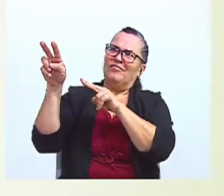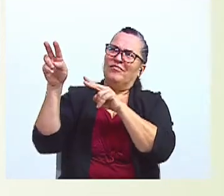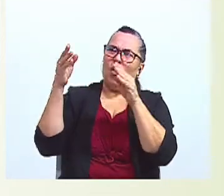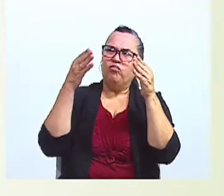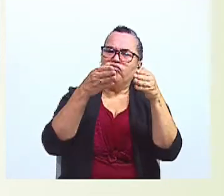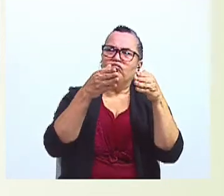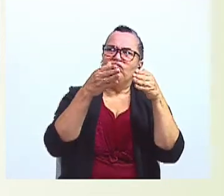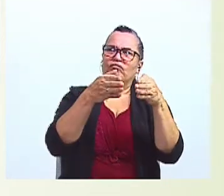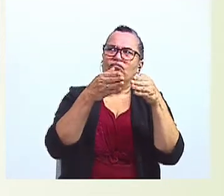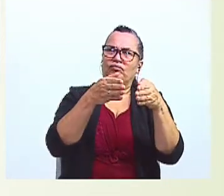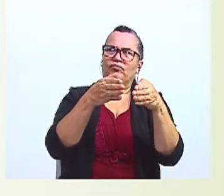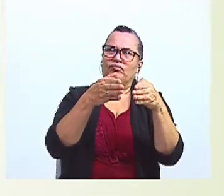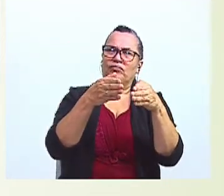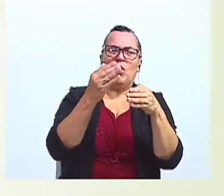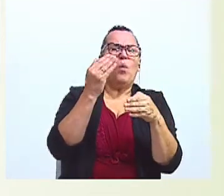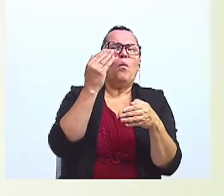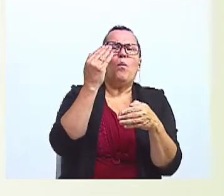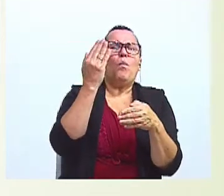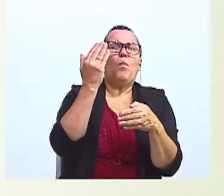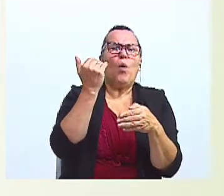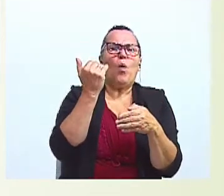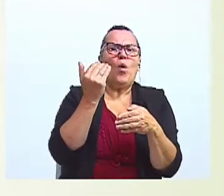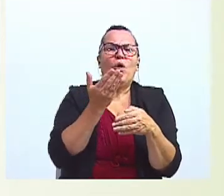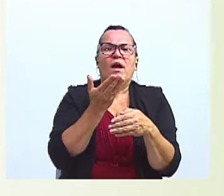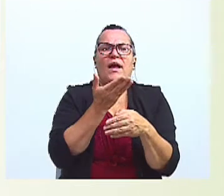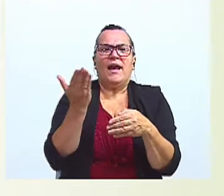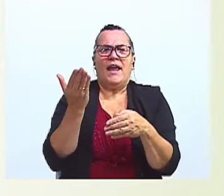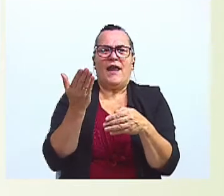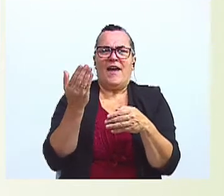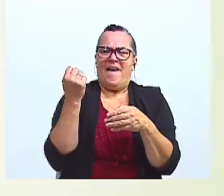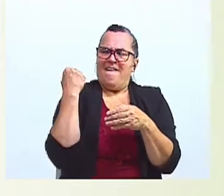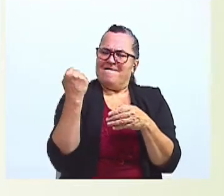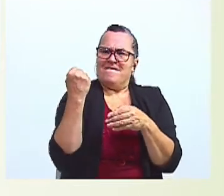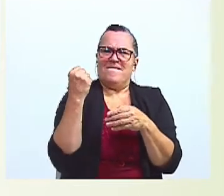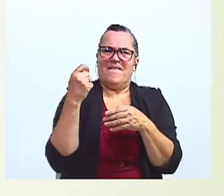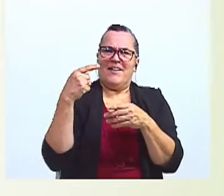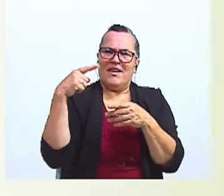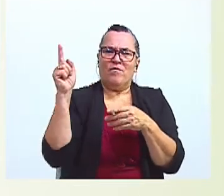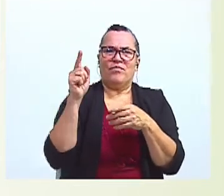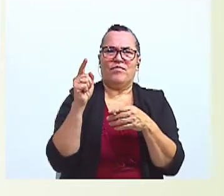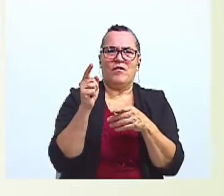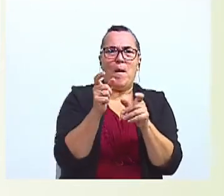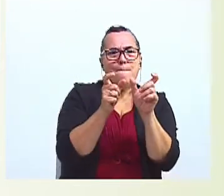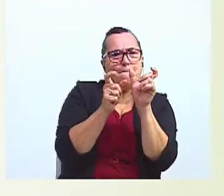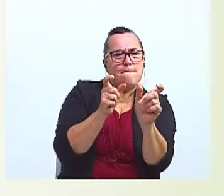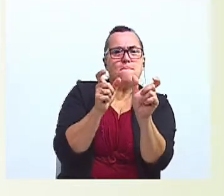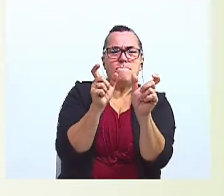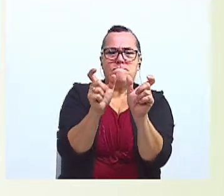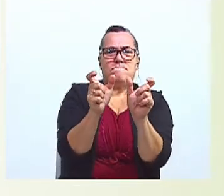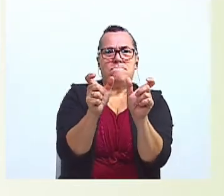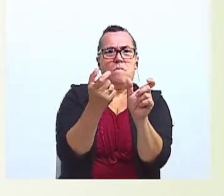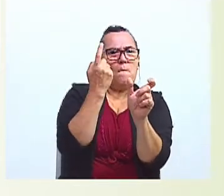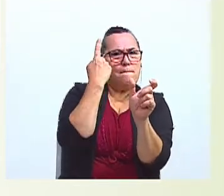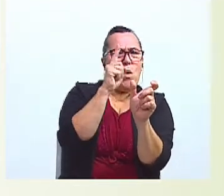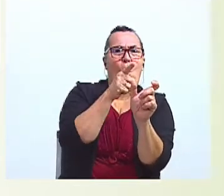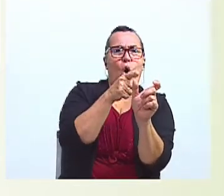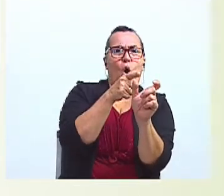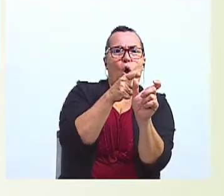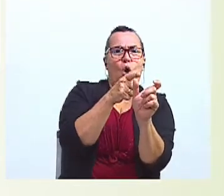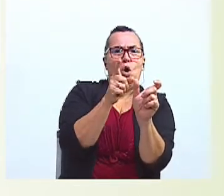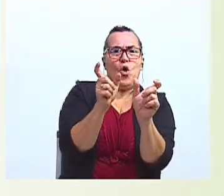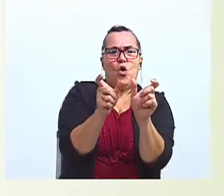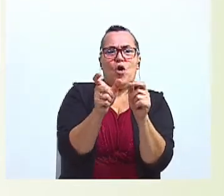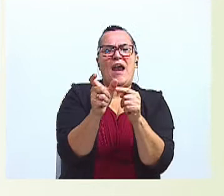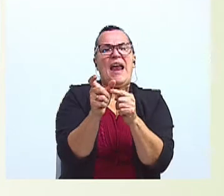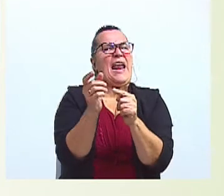qué? Así, con acento, bien enérgico. Serían 2 palabras, preposición por